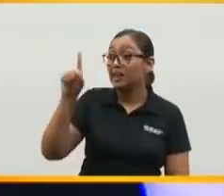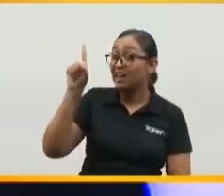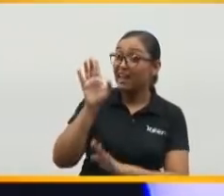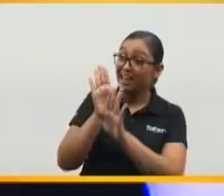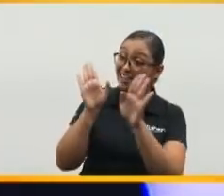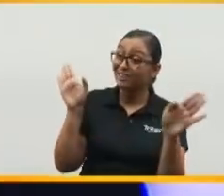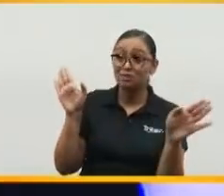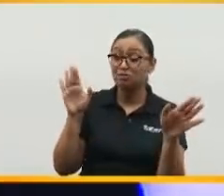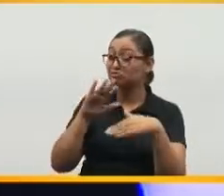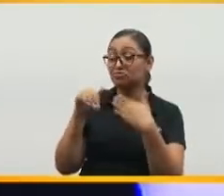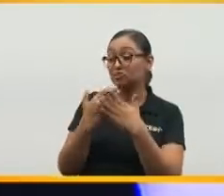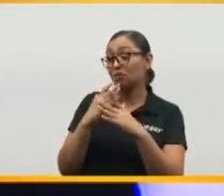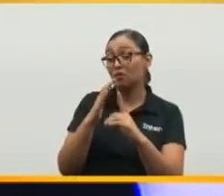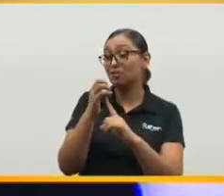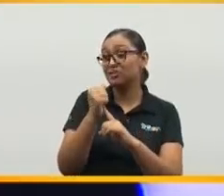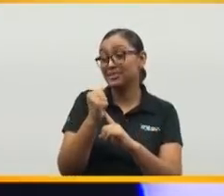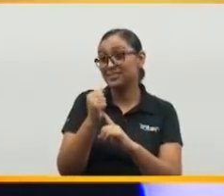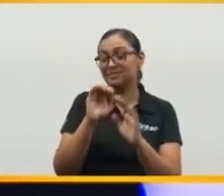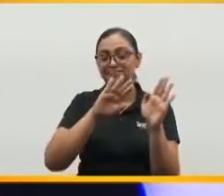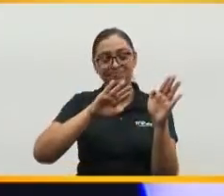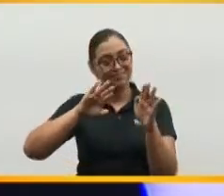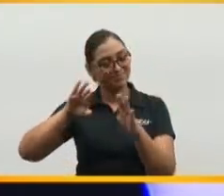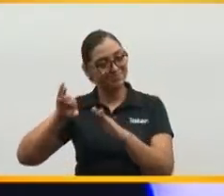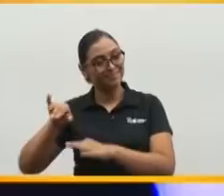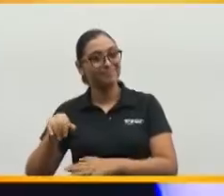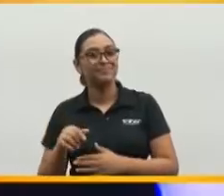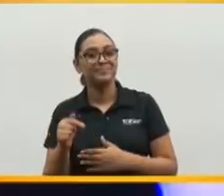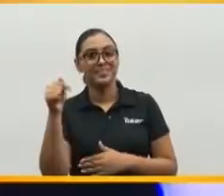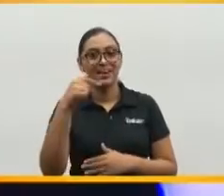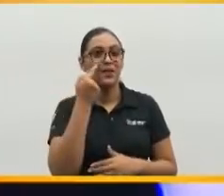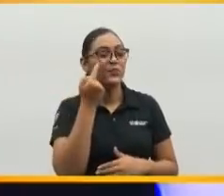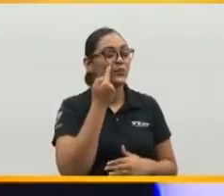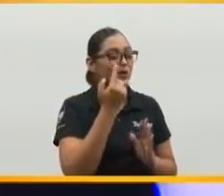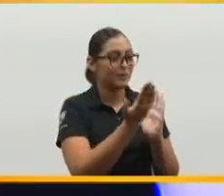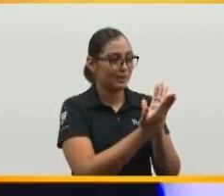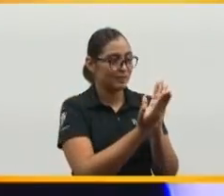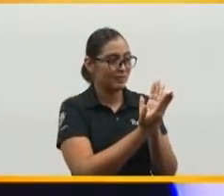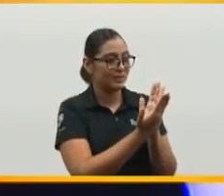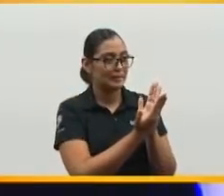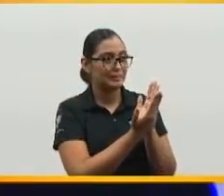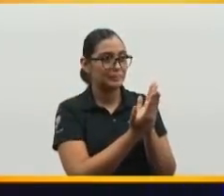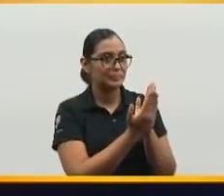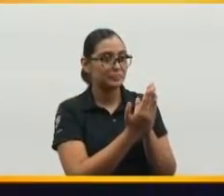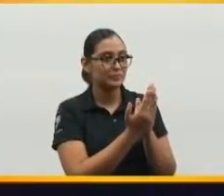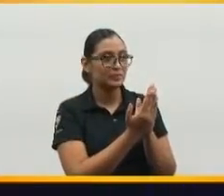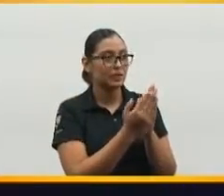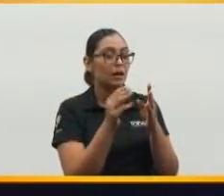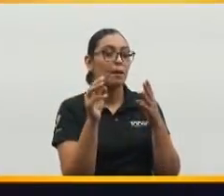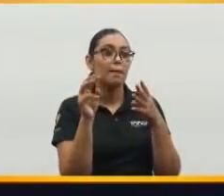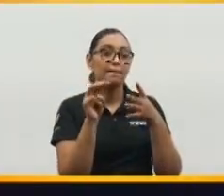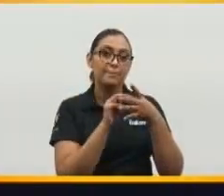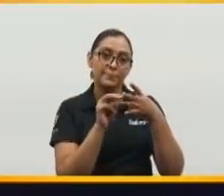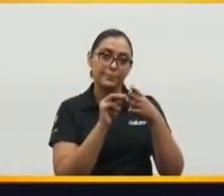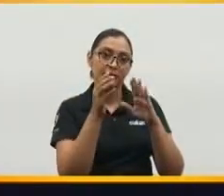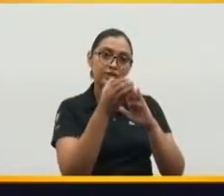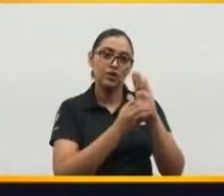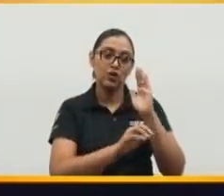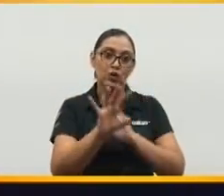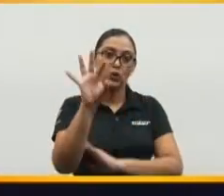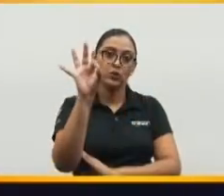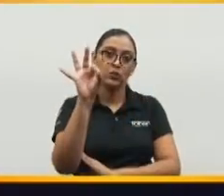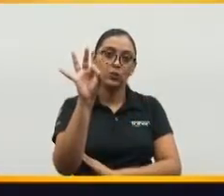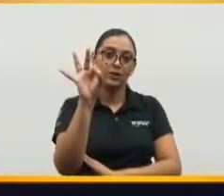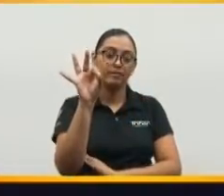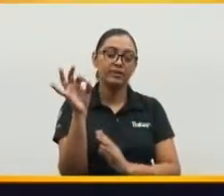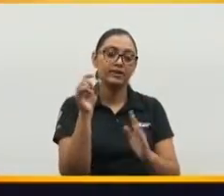para alejarnos de Dios. Quiero que vaya un texto para reforzar las ideas del día de hoy. Busque conmigo Mateo capítulo 9, versículo